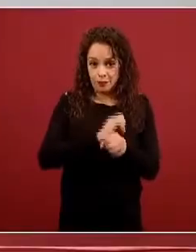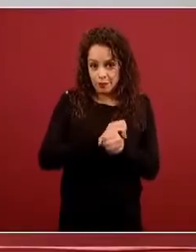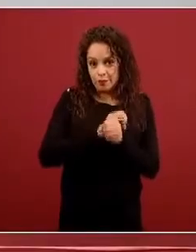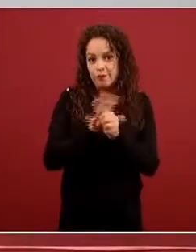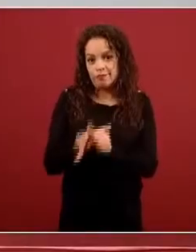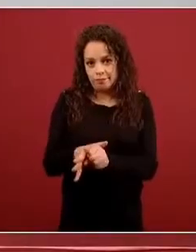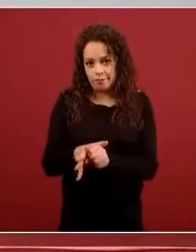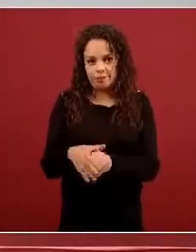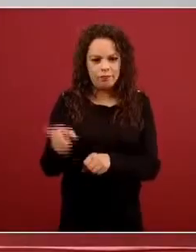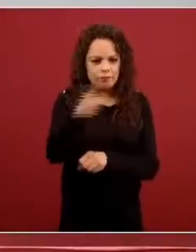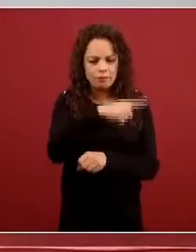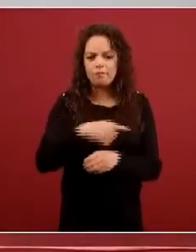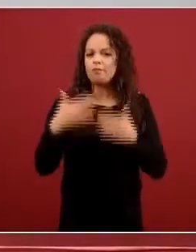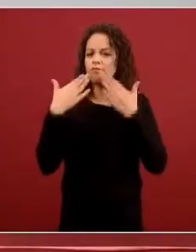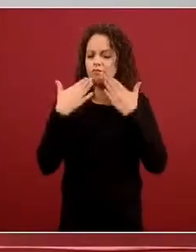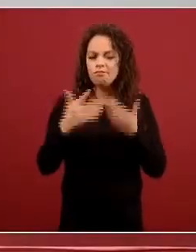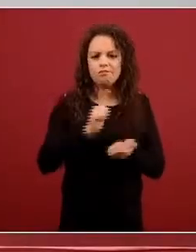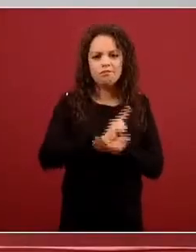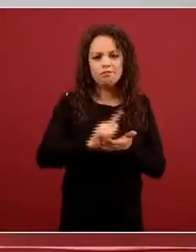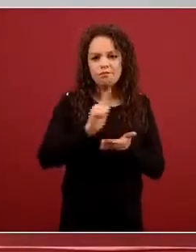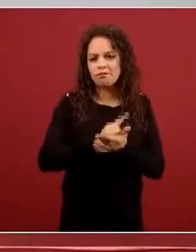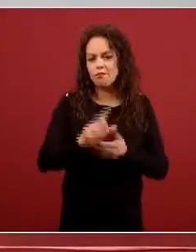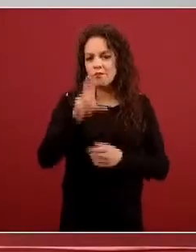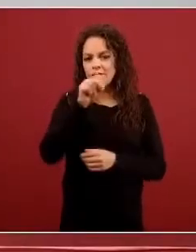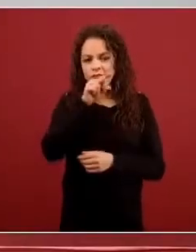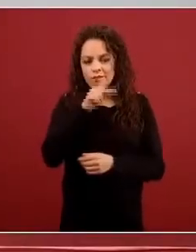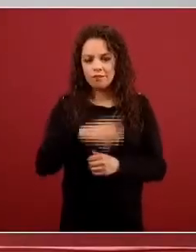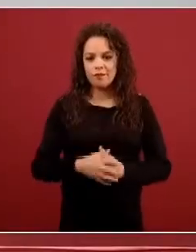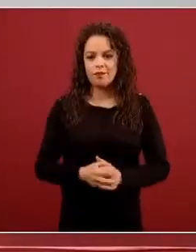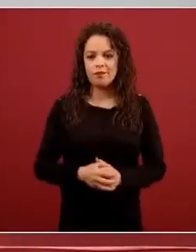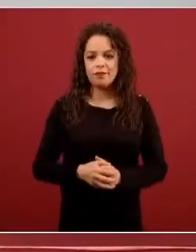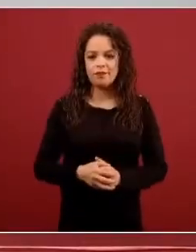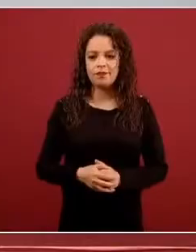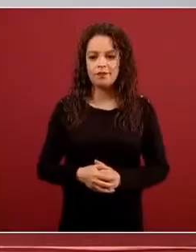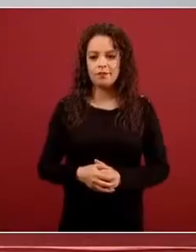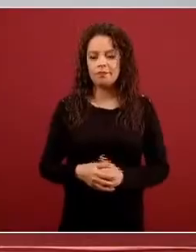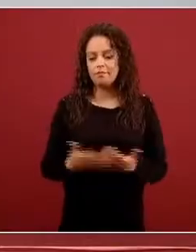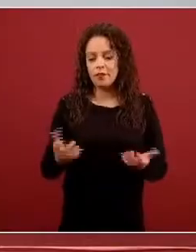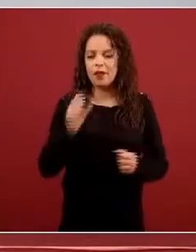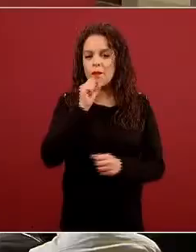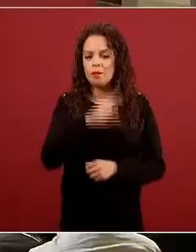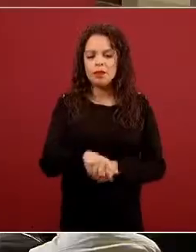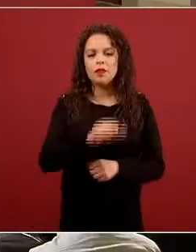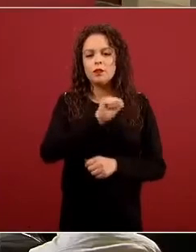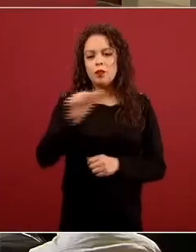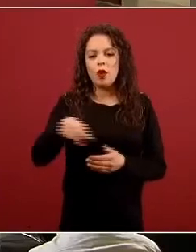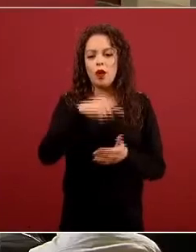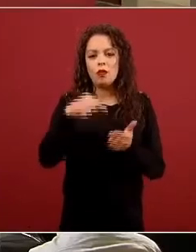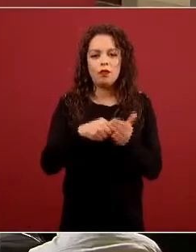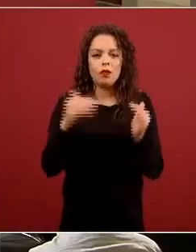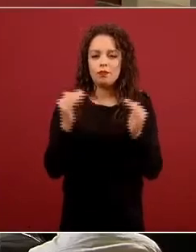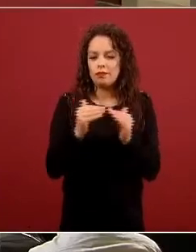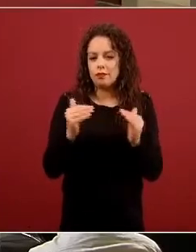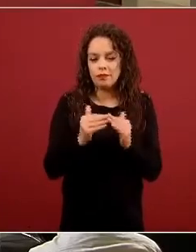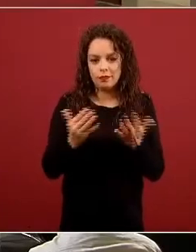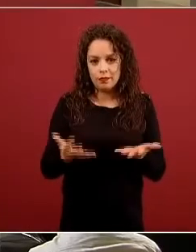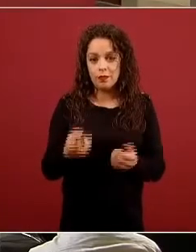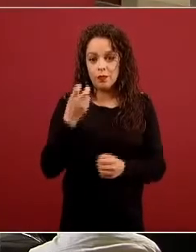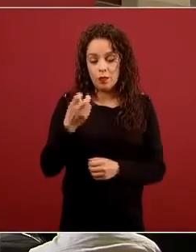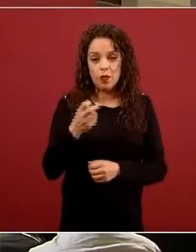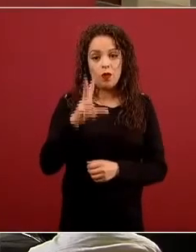hospital hasta la parte domiciliaria, etcétera. Entonces, que no se nos olvide el